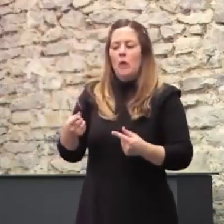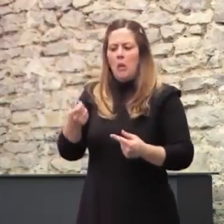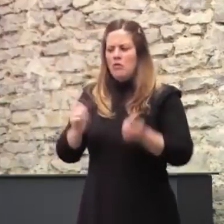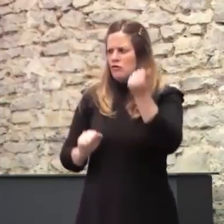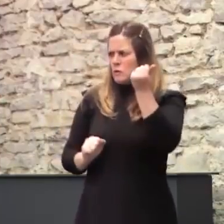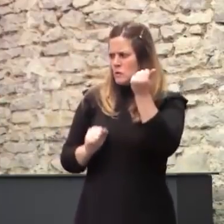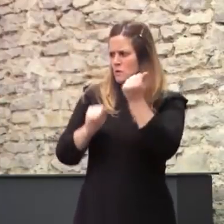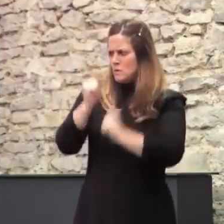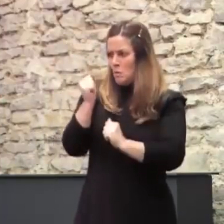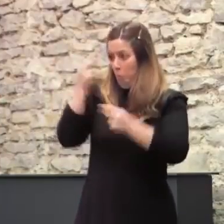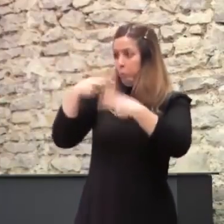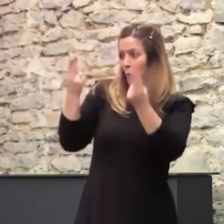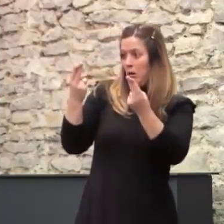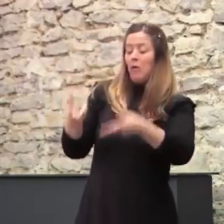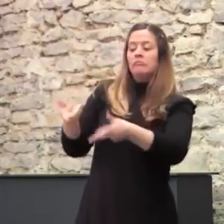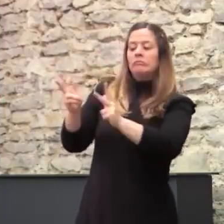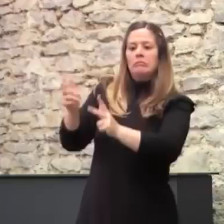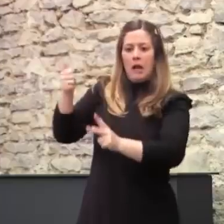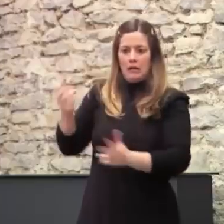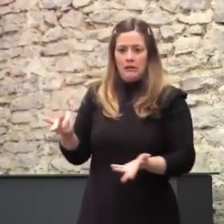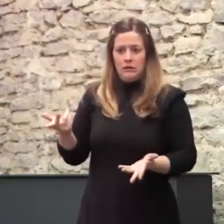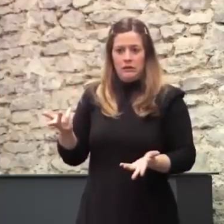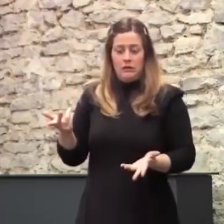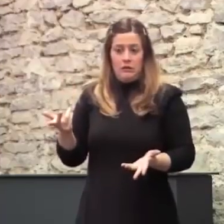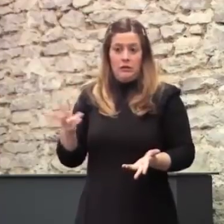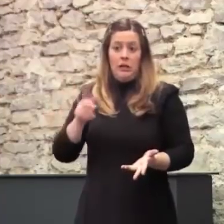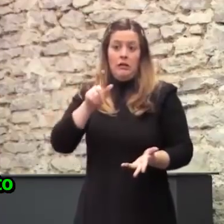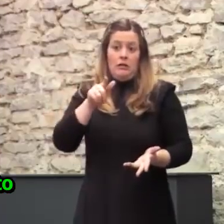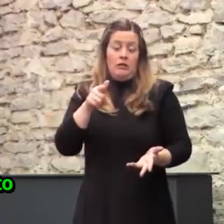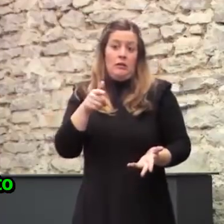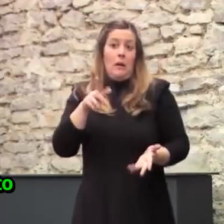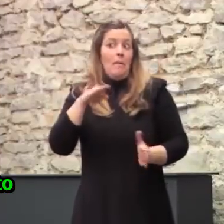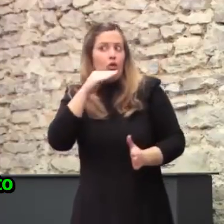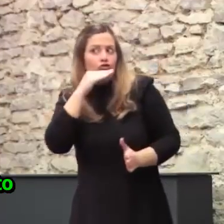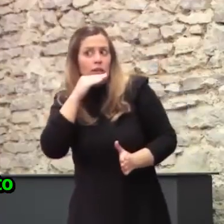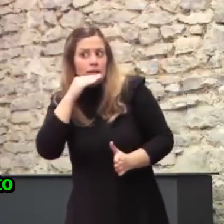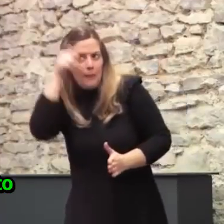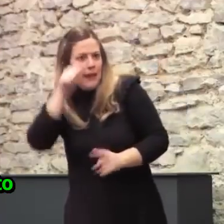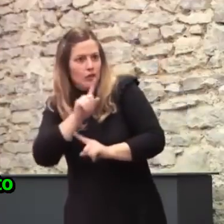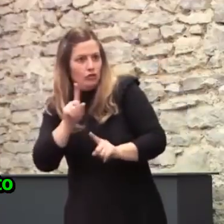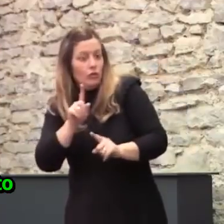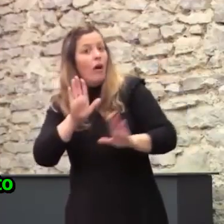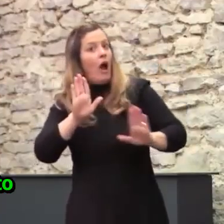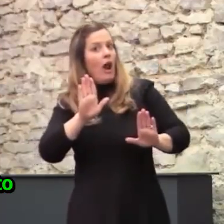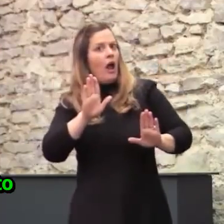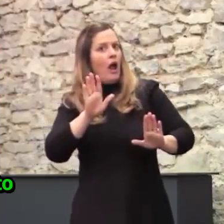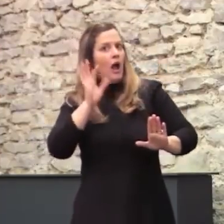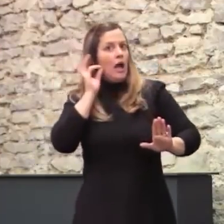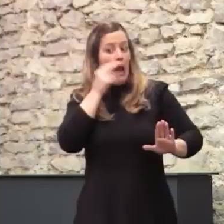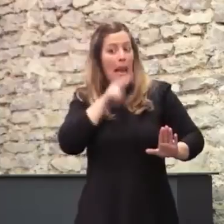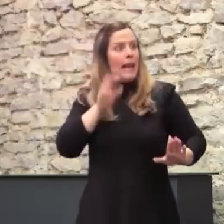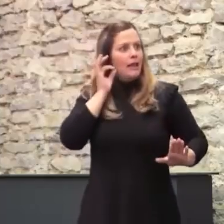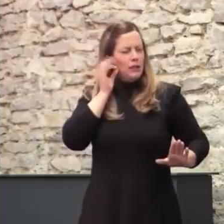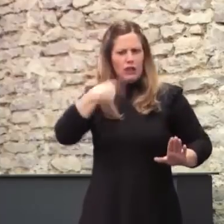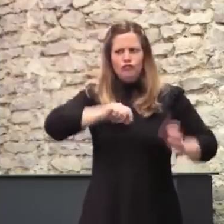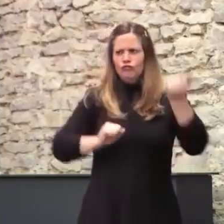su enfado y haga daño a los demás con eso que, con ese dolor que ellos sienten. Pero a las niñas está muy mal visto que nos liemos a golpes, ¿no?